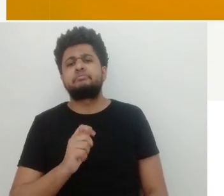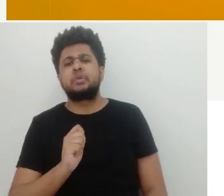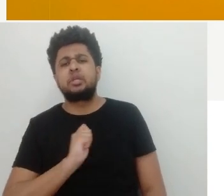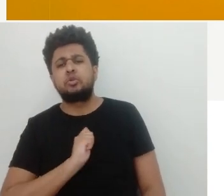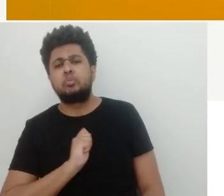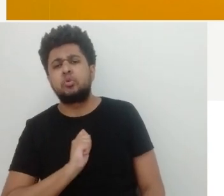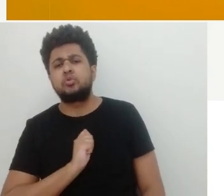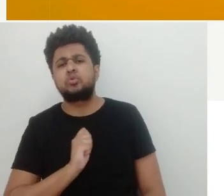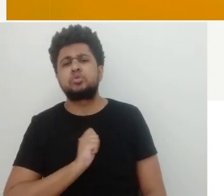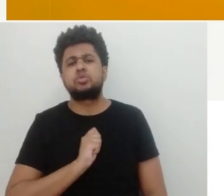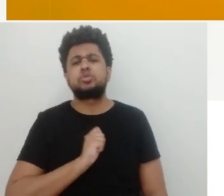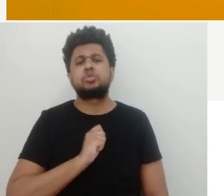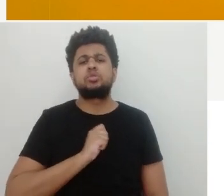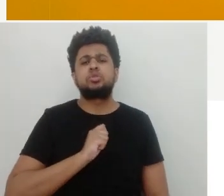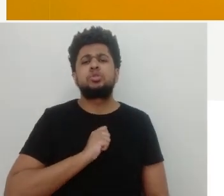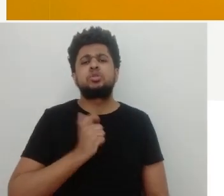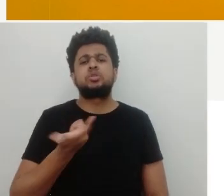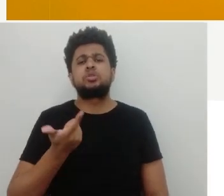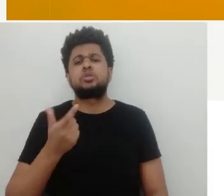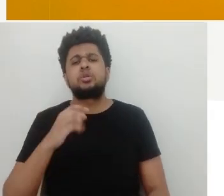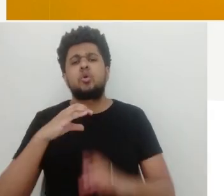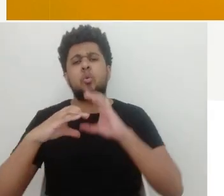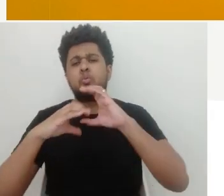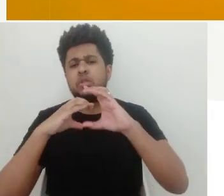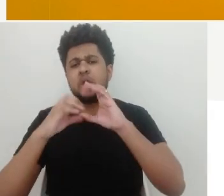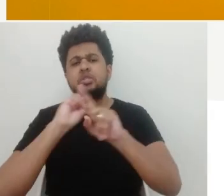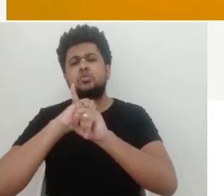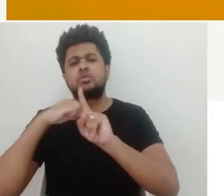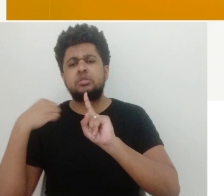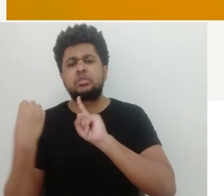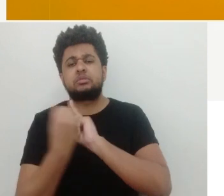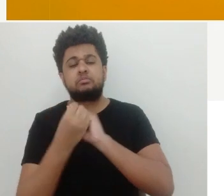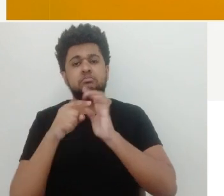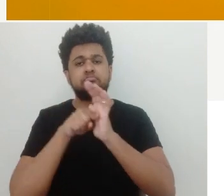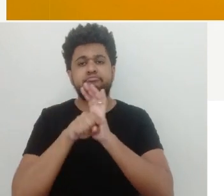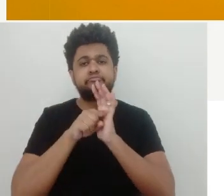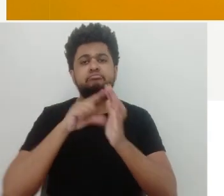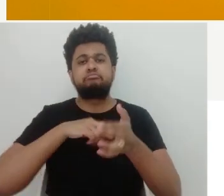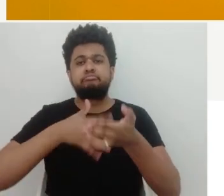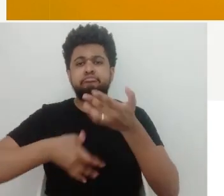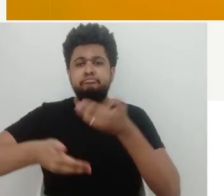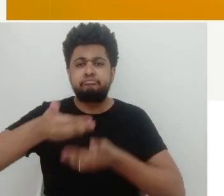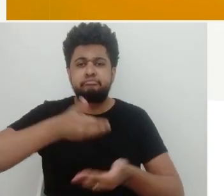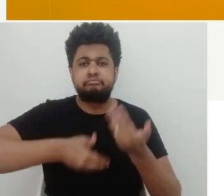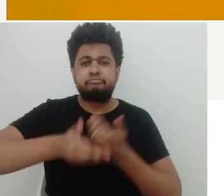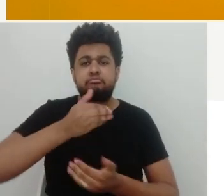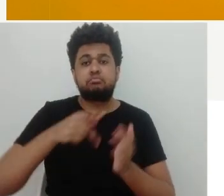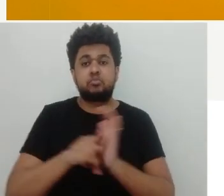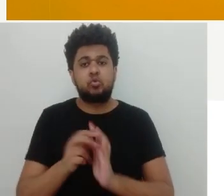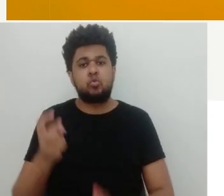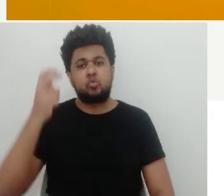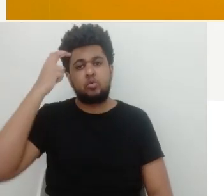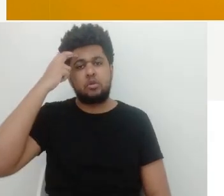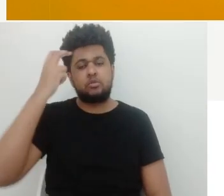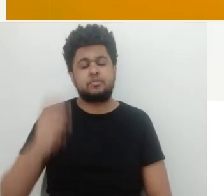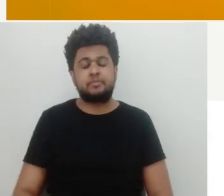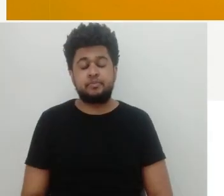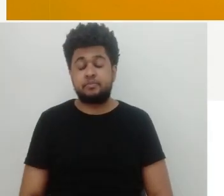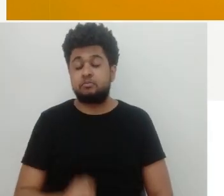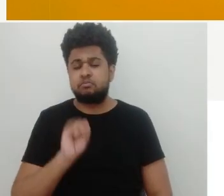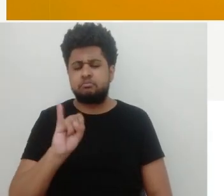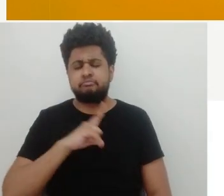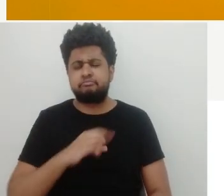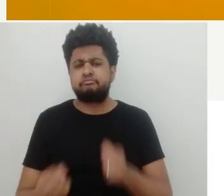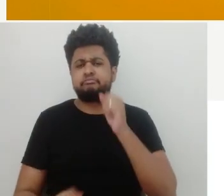se vinculaban a los estudios culturales. Sin embargo, con la creación de la maestría en gestión y administración cultural, hace